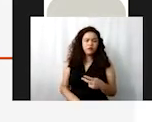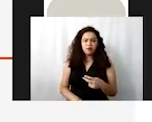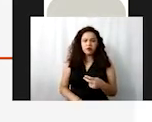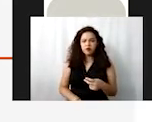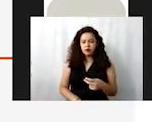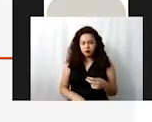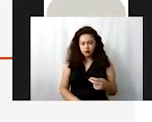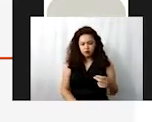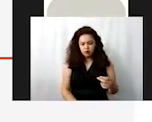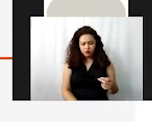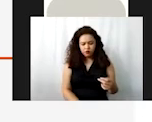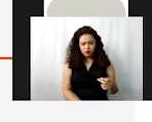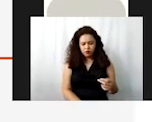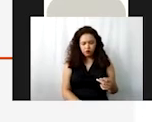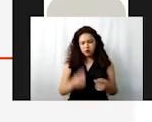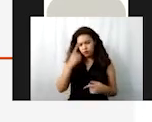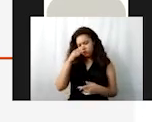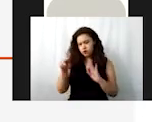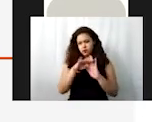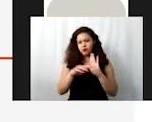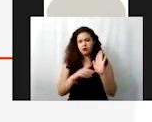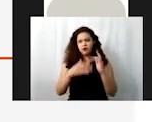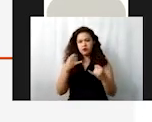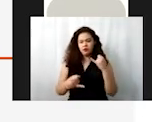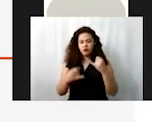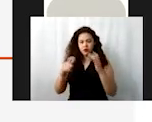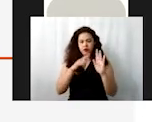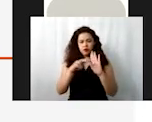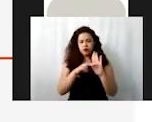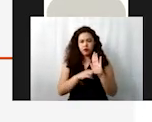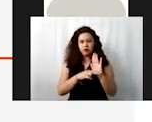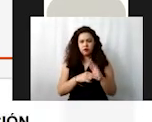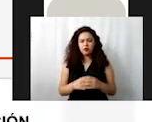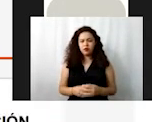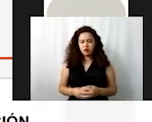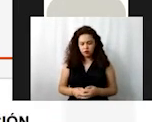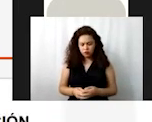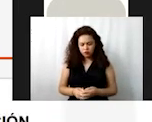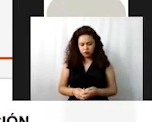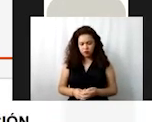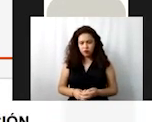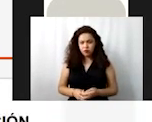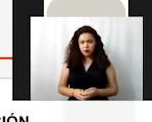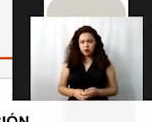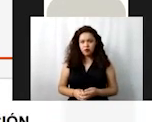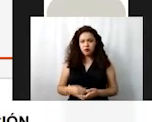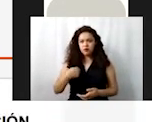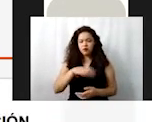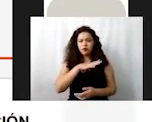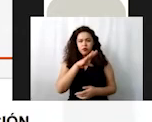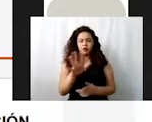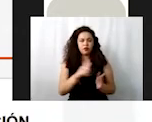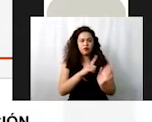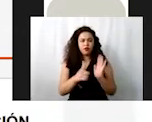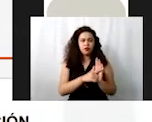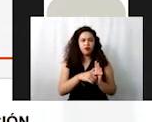En cuanto al marco jurídico normativo, me voy a regresar a un tema. Ahí ponemos en general la ley, por ejemplo, la ley